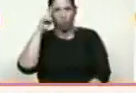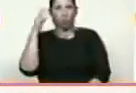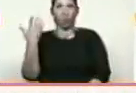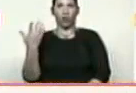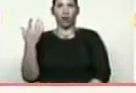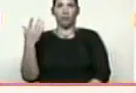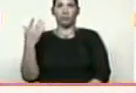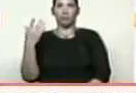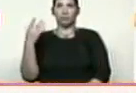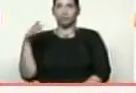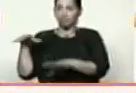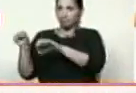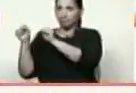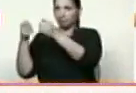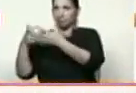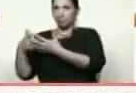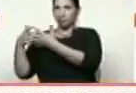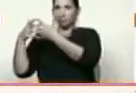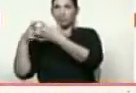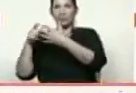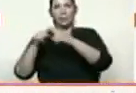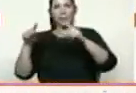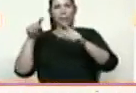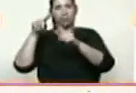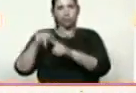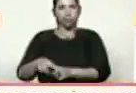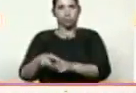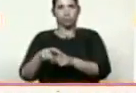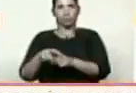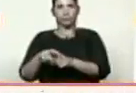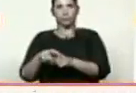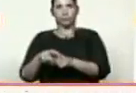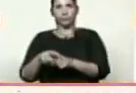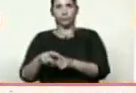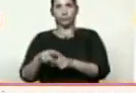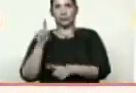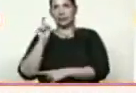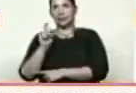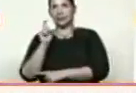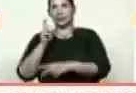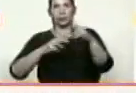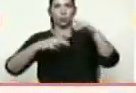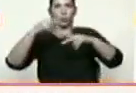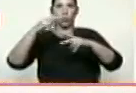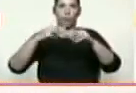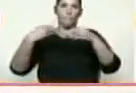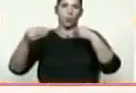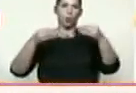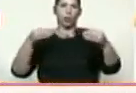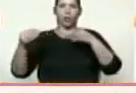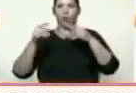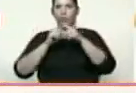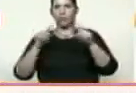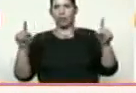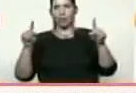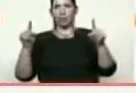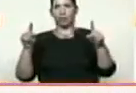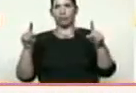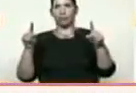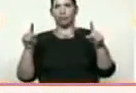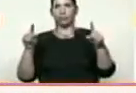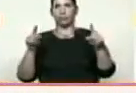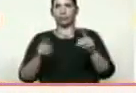capitalismo, para derrotarlo, es necesario construir un modelo alternativo al capitalismo que